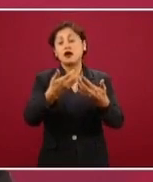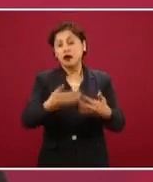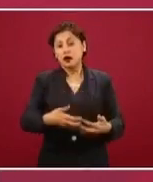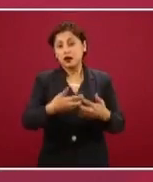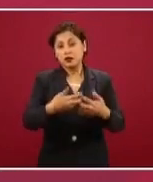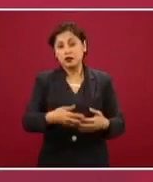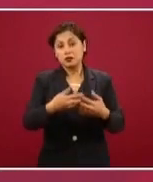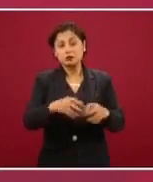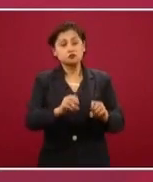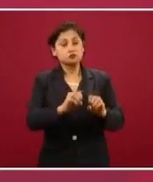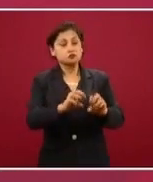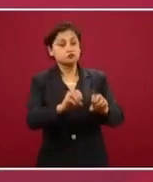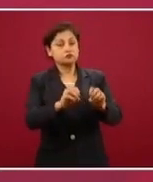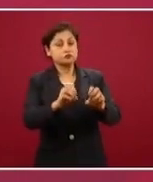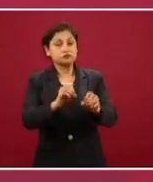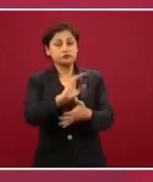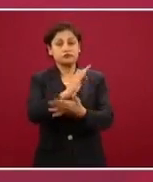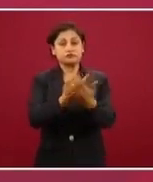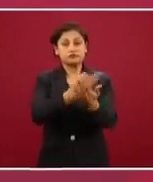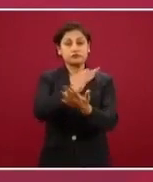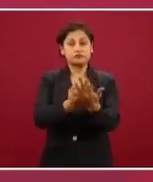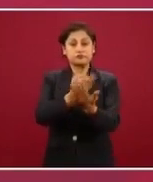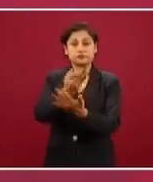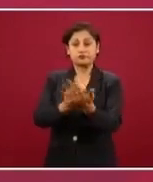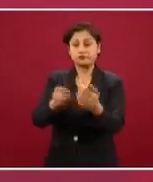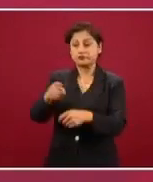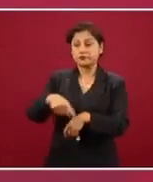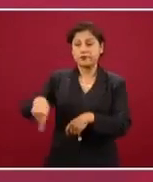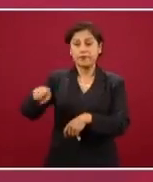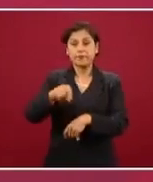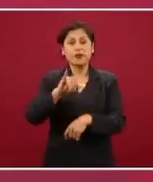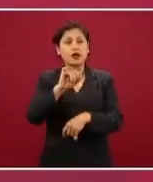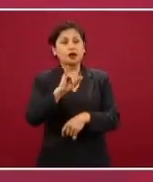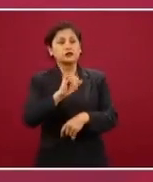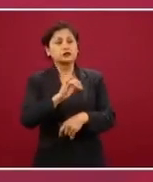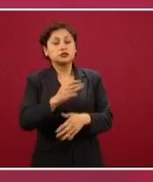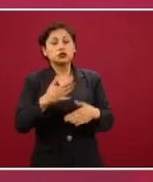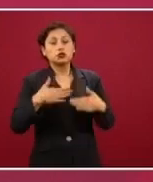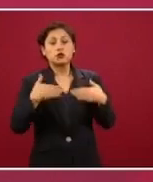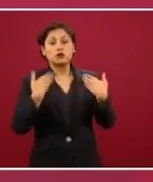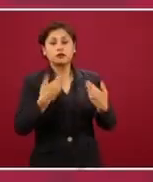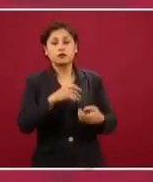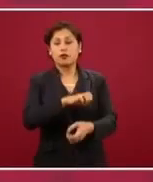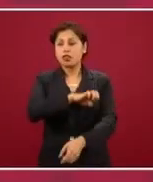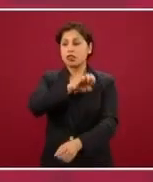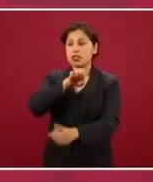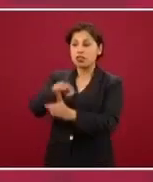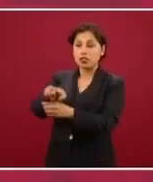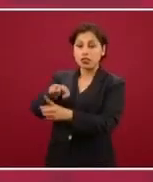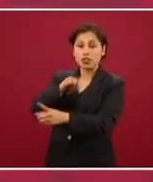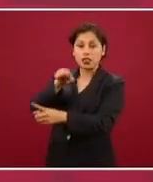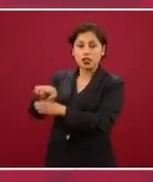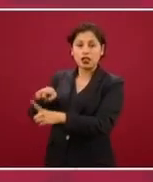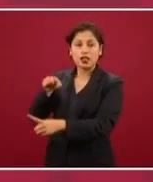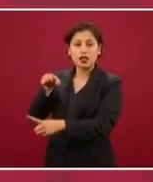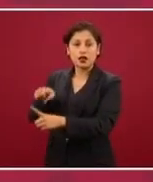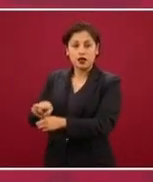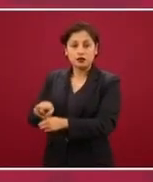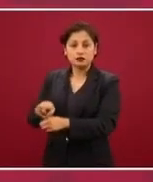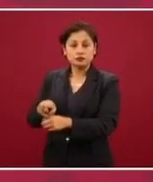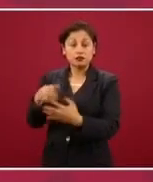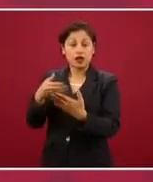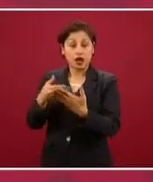y que ahora ya saben que no pueden haber facturas